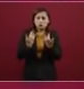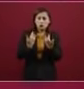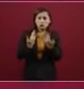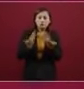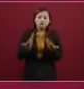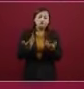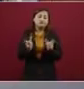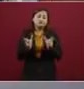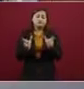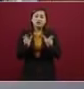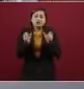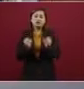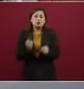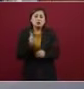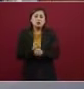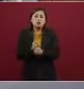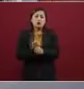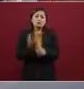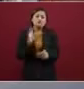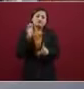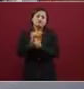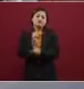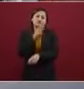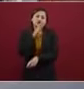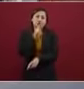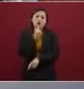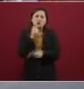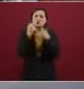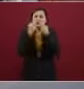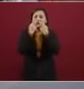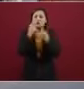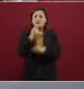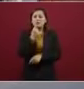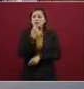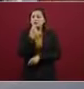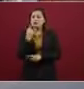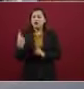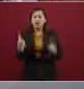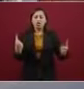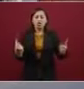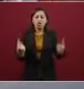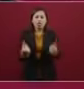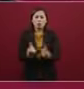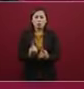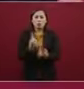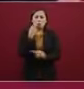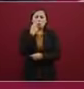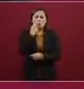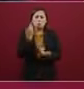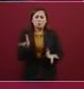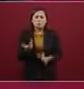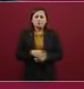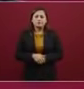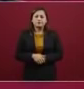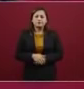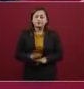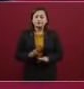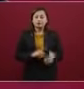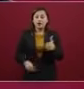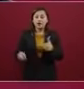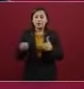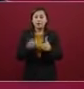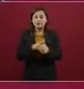anhelada, así tengamos un policía en cada esquina. Entonces, lo primero es dejar atrás el recurso exclusivo